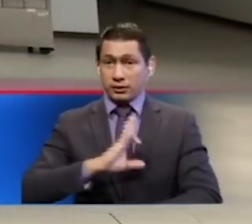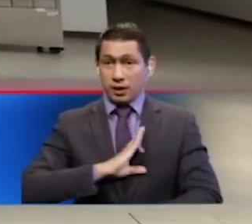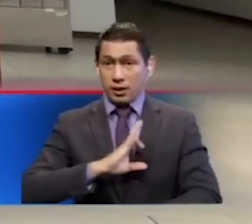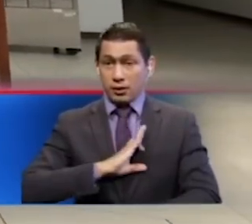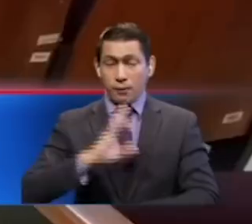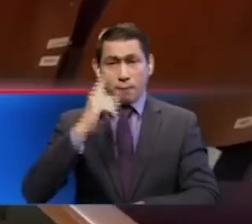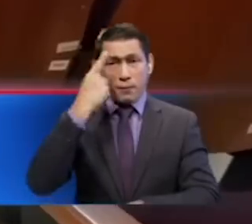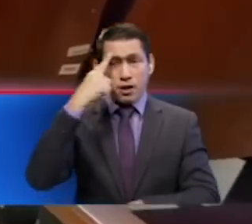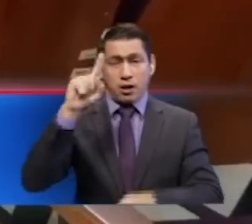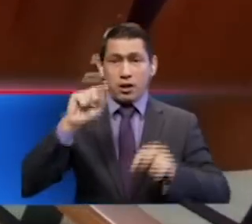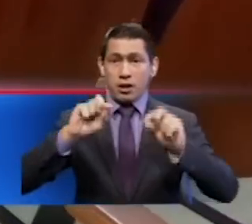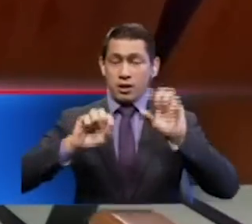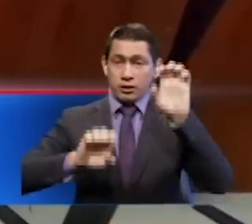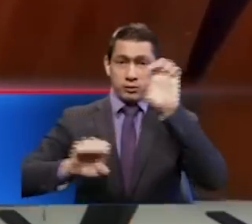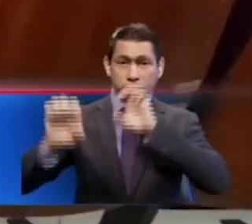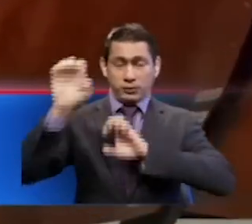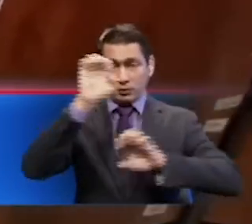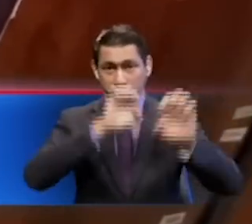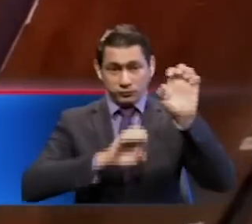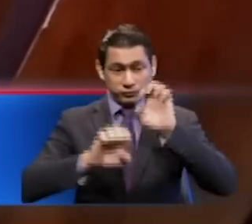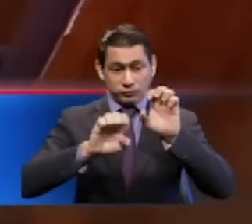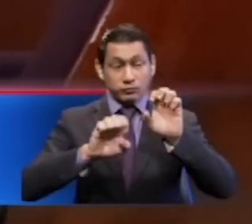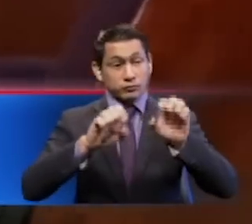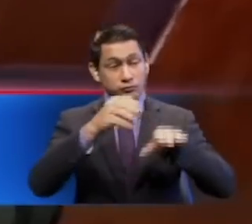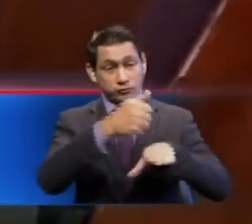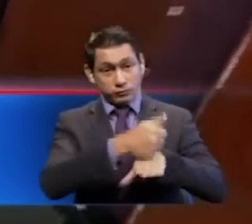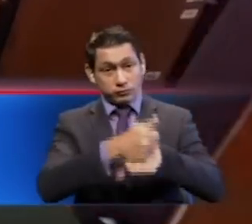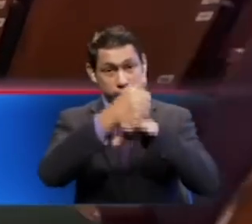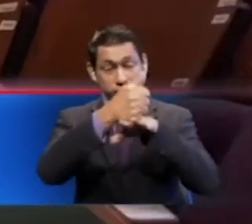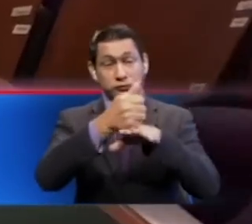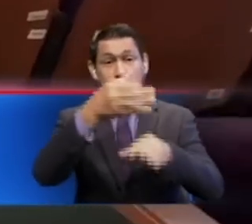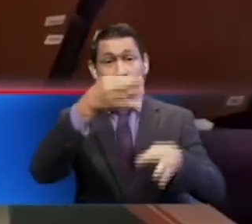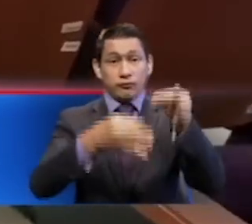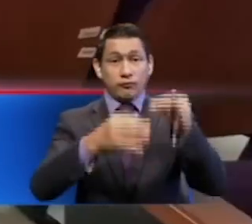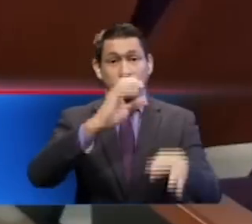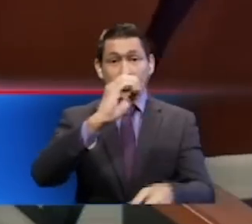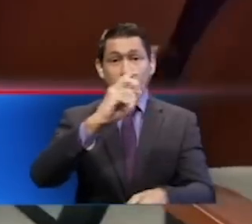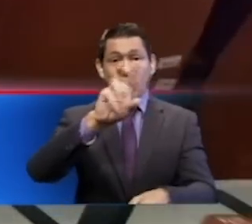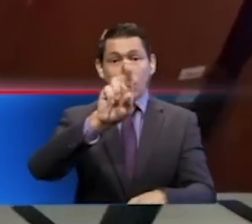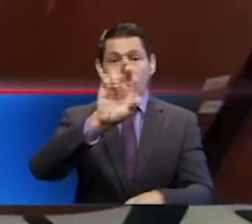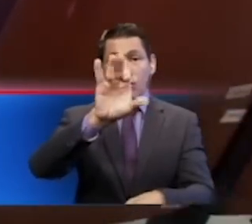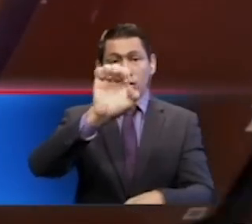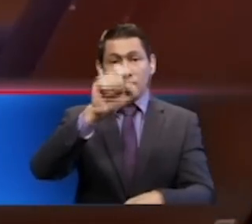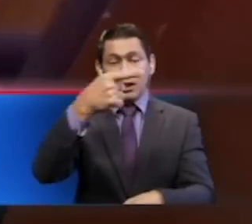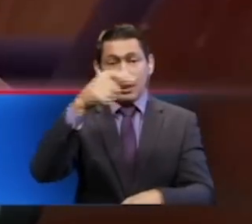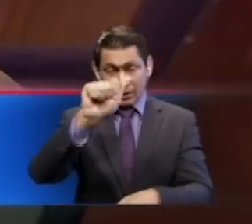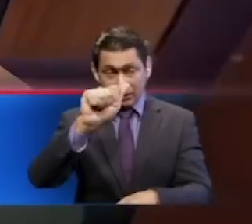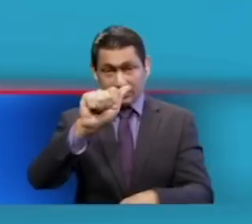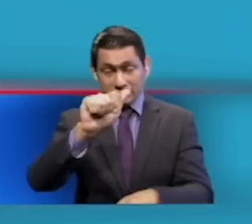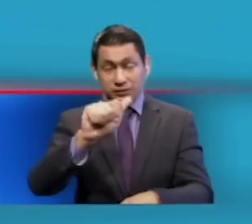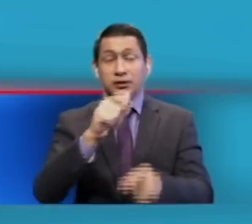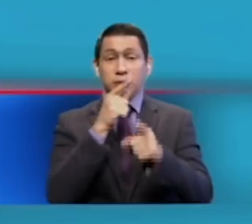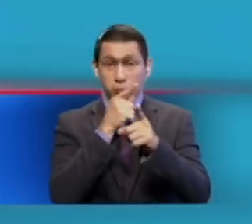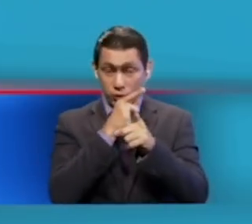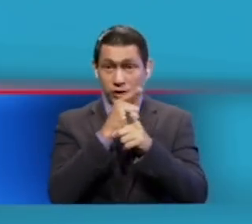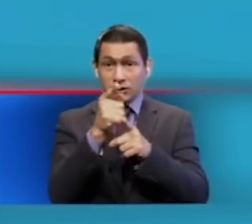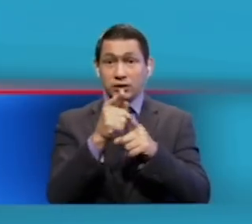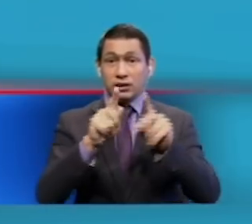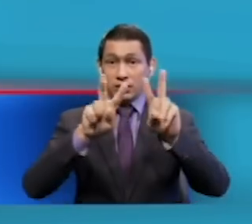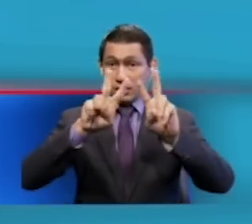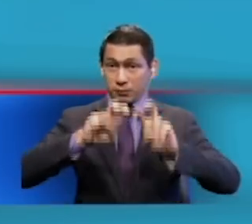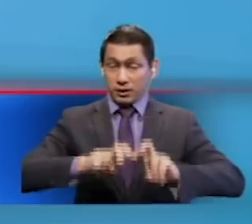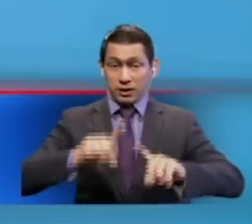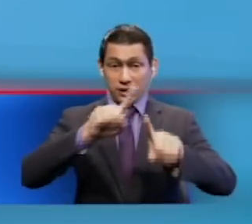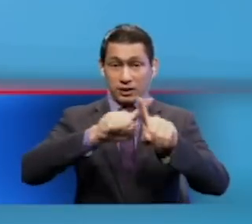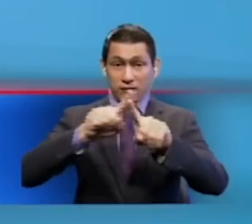evaluar y argumentar la sentencia por parte del juez Ortega, y que incluso señalan que con ello se estaría abriendo una puerta para que las